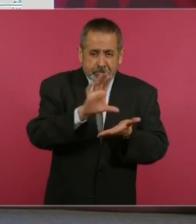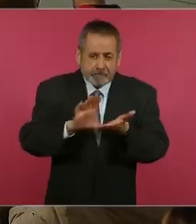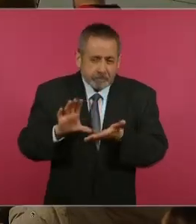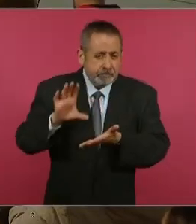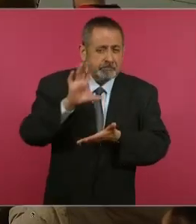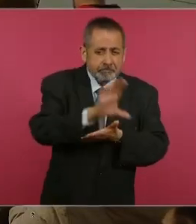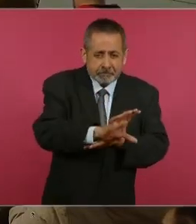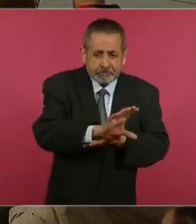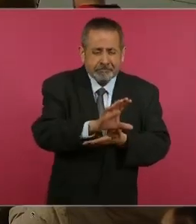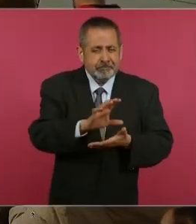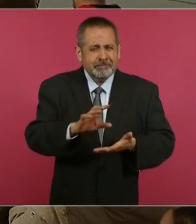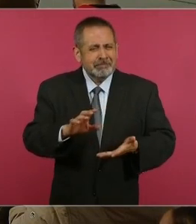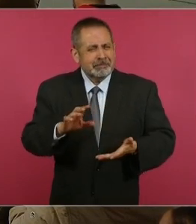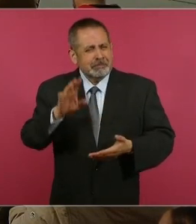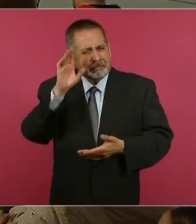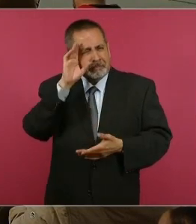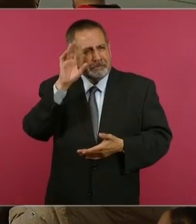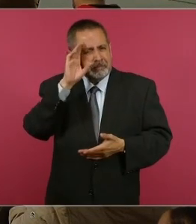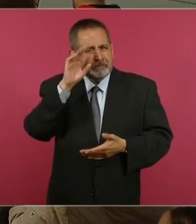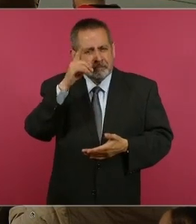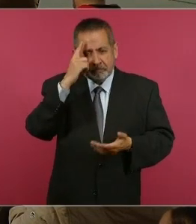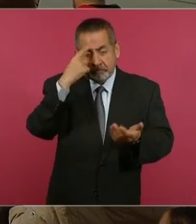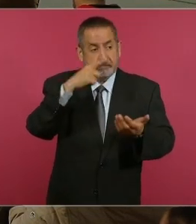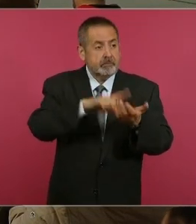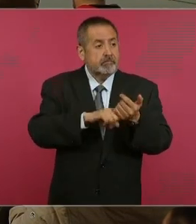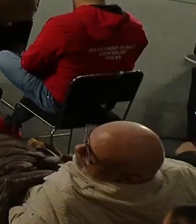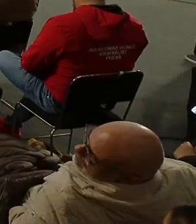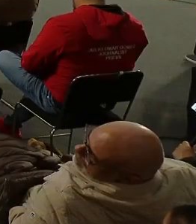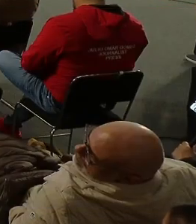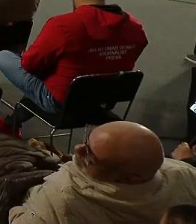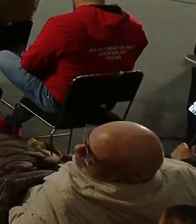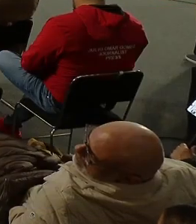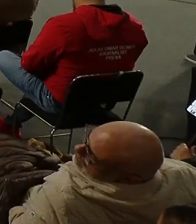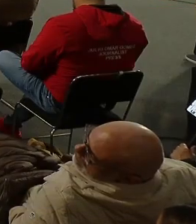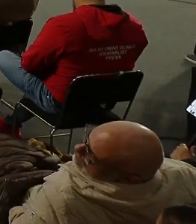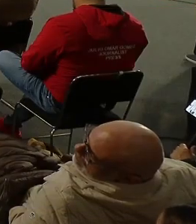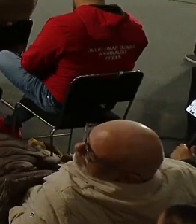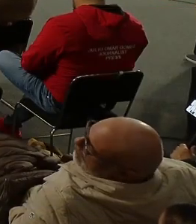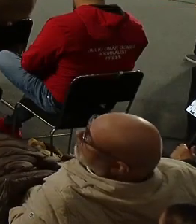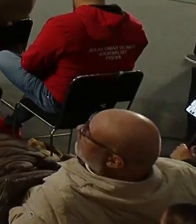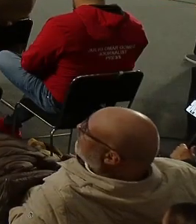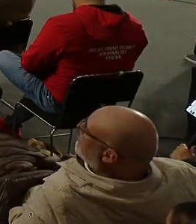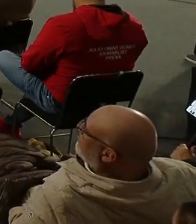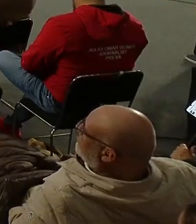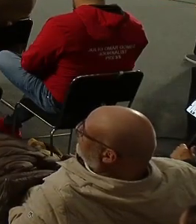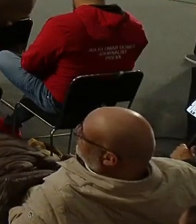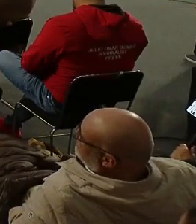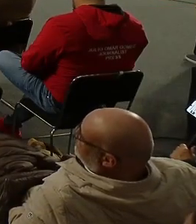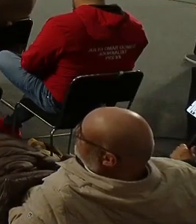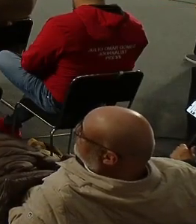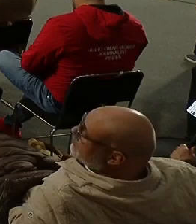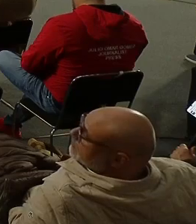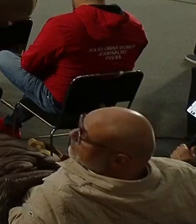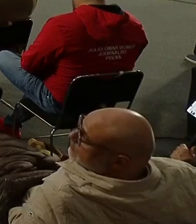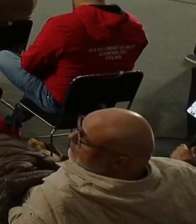en general, para los altos funcionarios públicos.